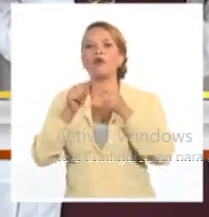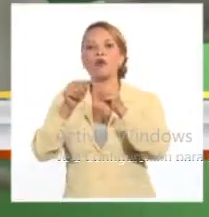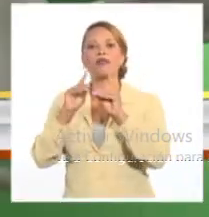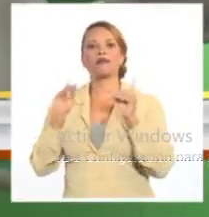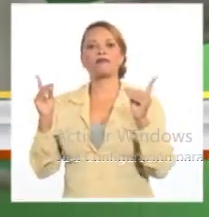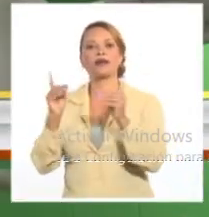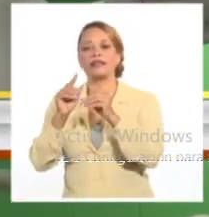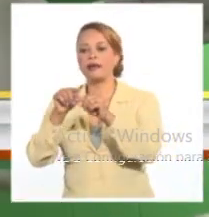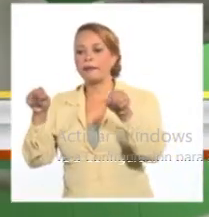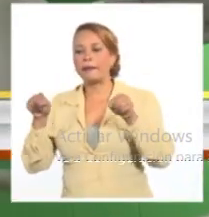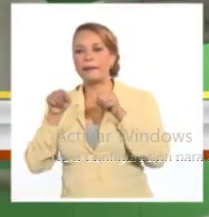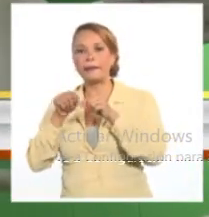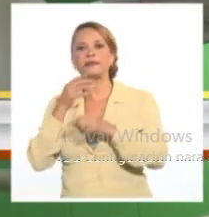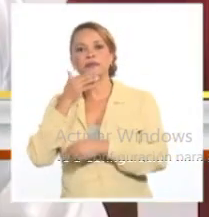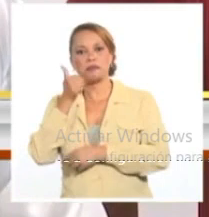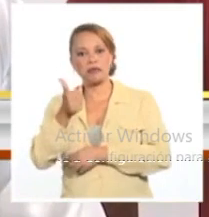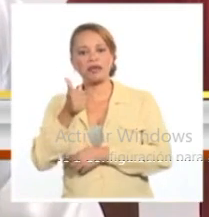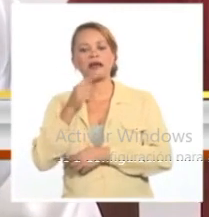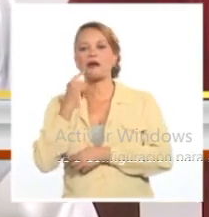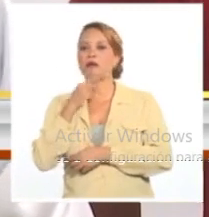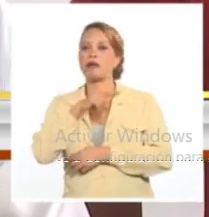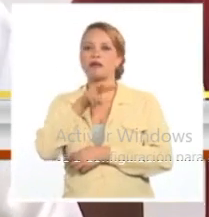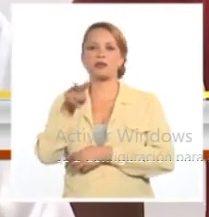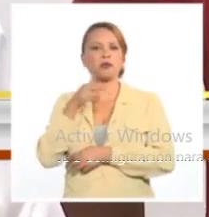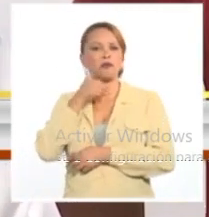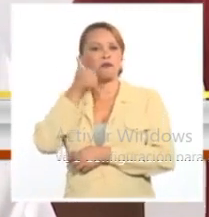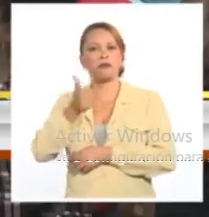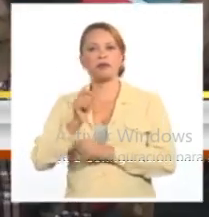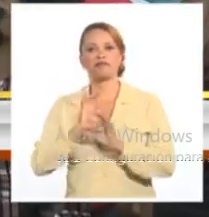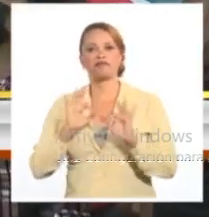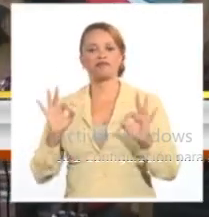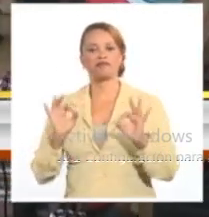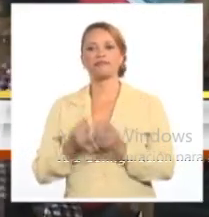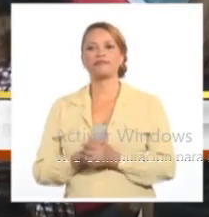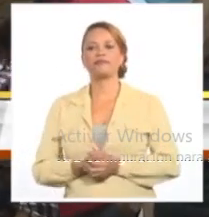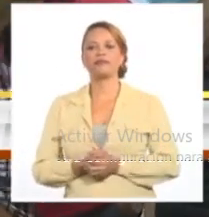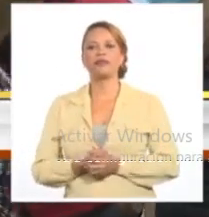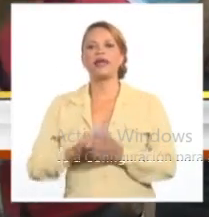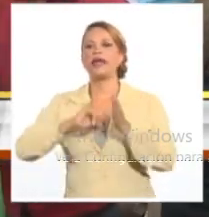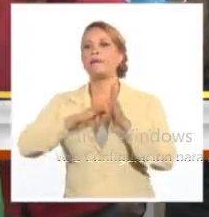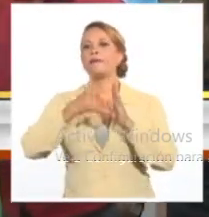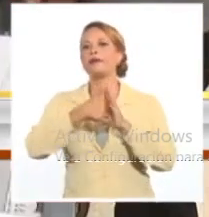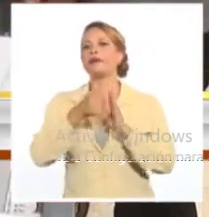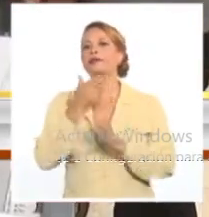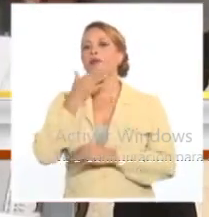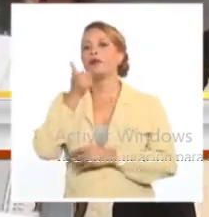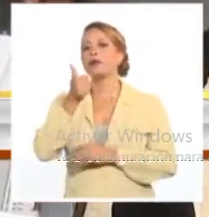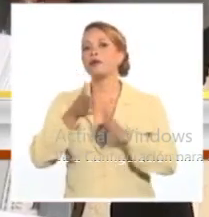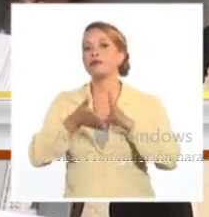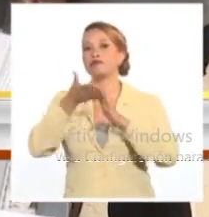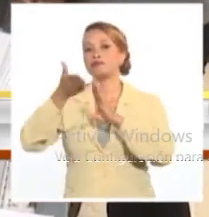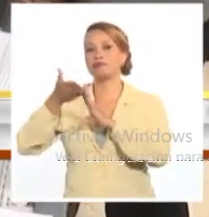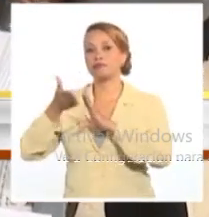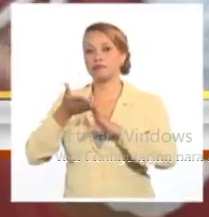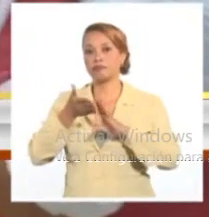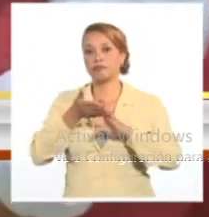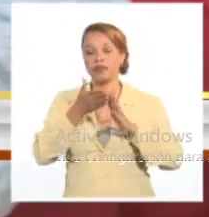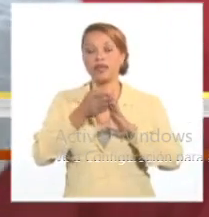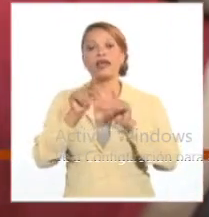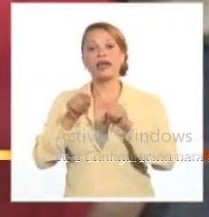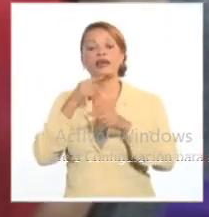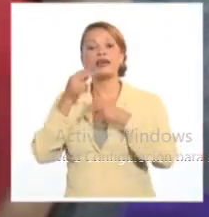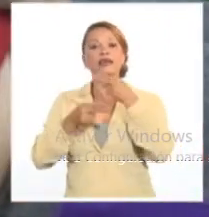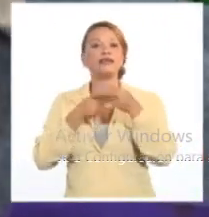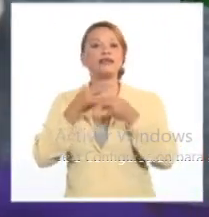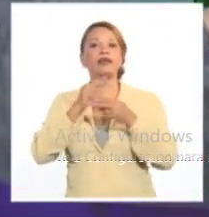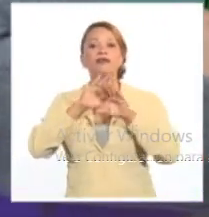medios diagnósticos gozan de un excelente confort. El proyecto Mejoramiento Constructivo Reforma Dylan ejecutó las